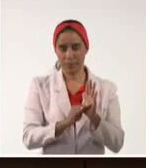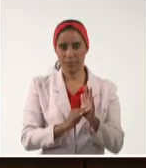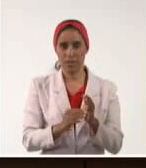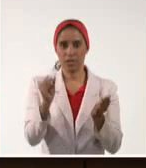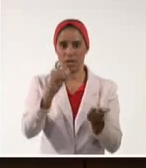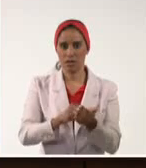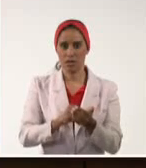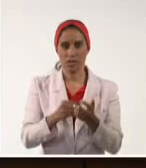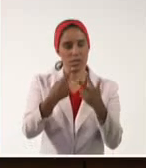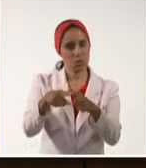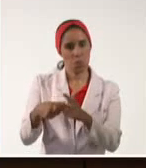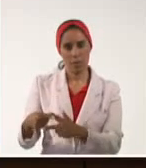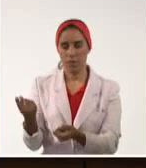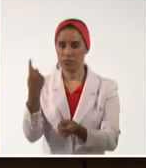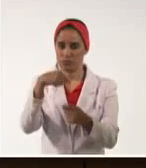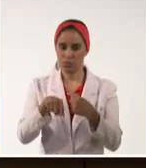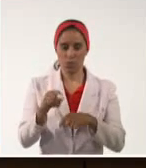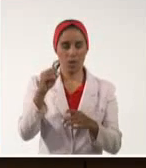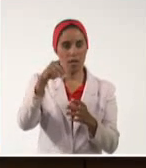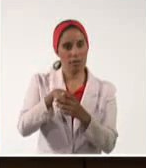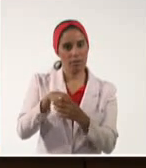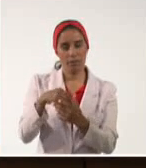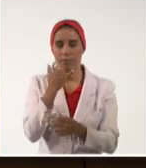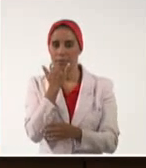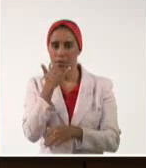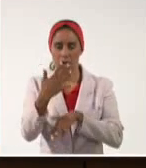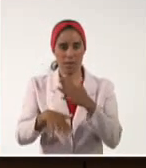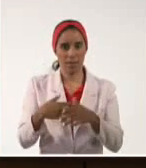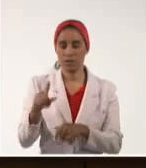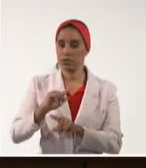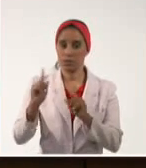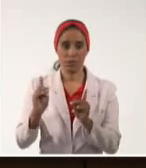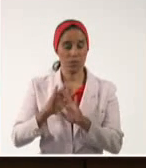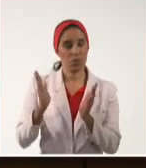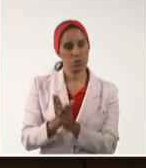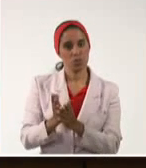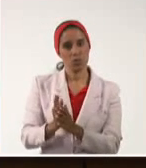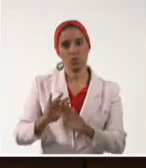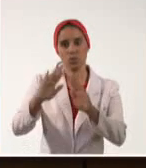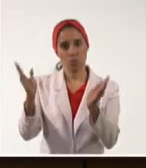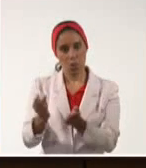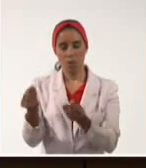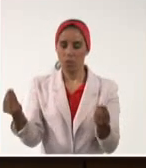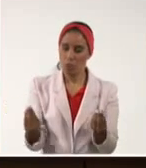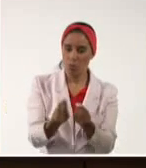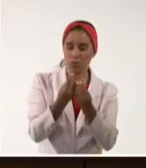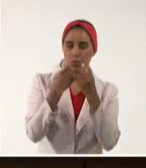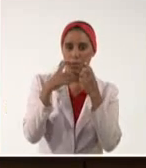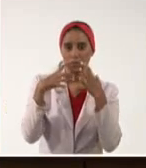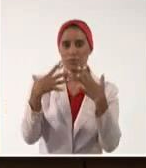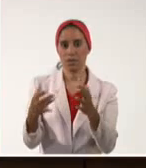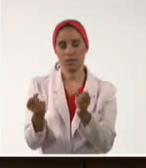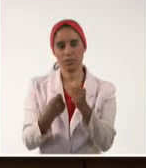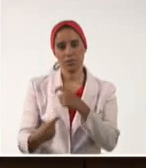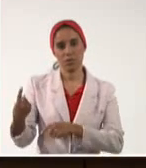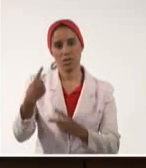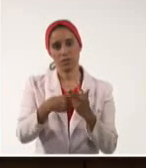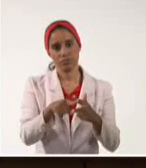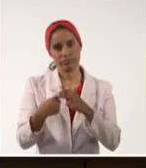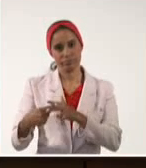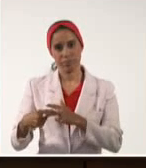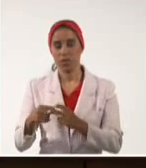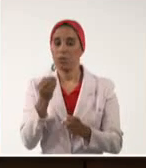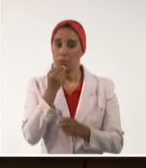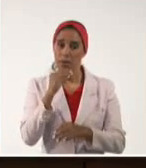desafíos. Incluso todas en su conjunto pueden en un primer momento acrecentar determinadas